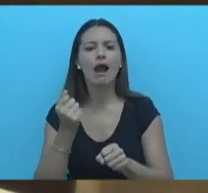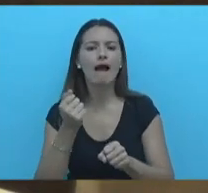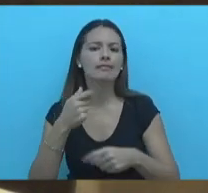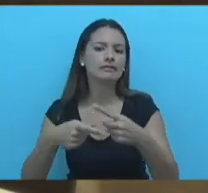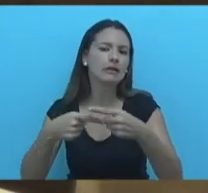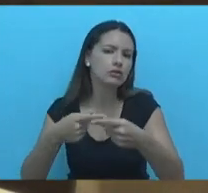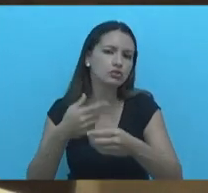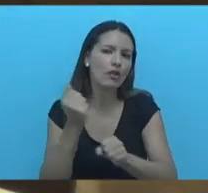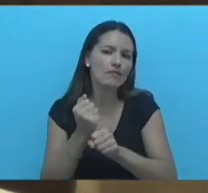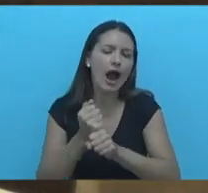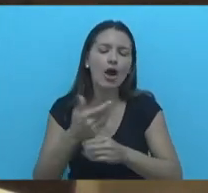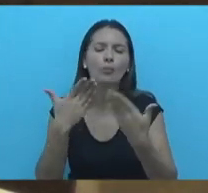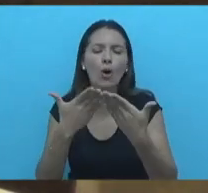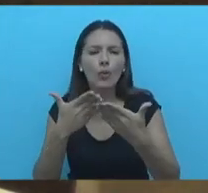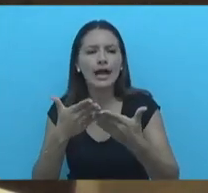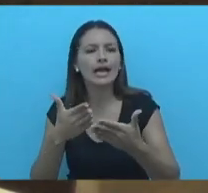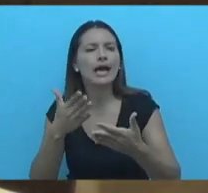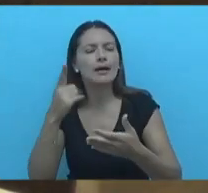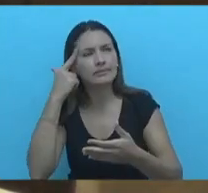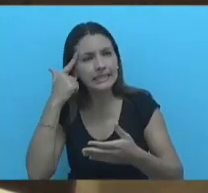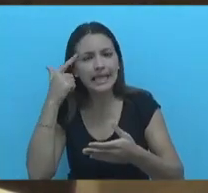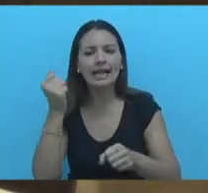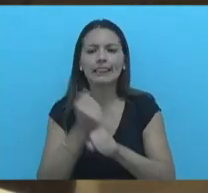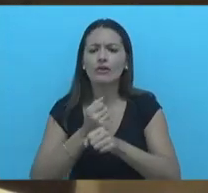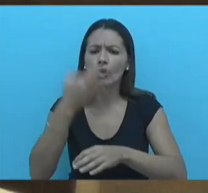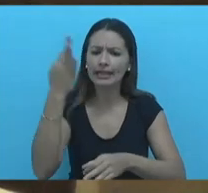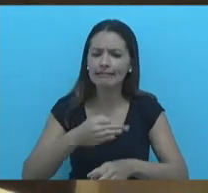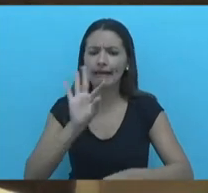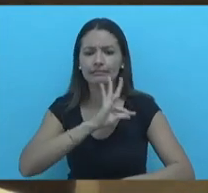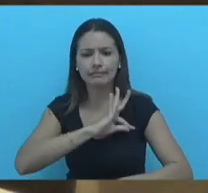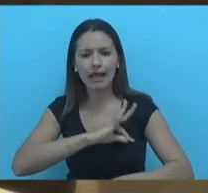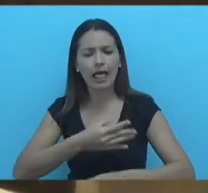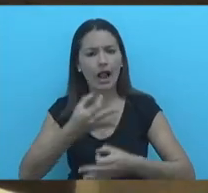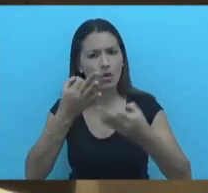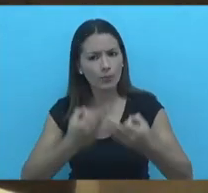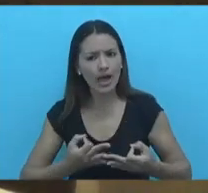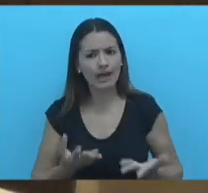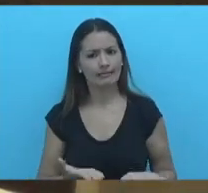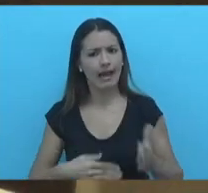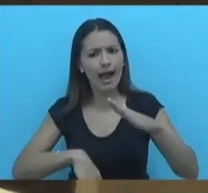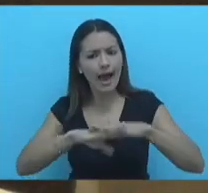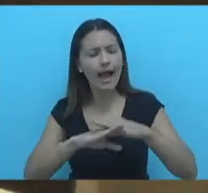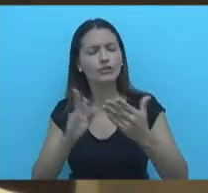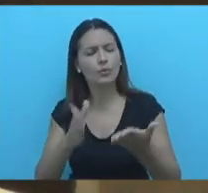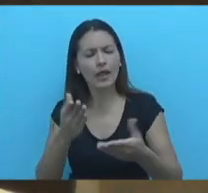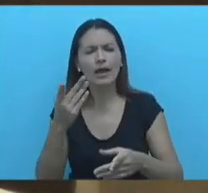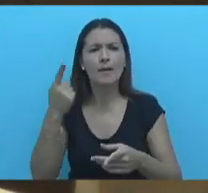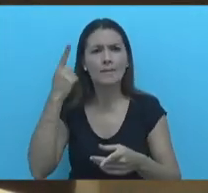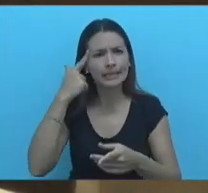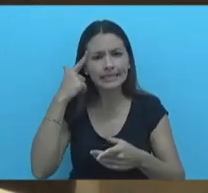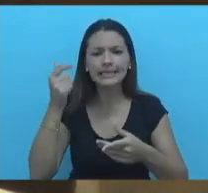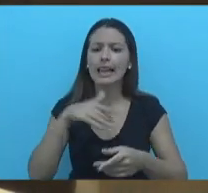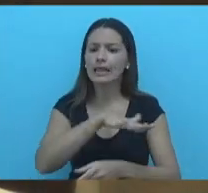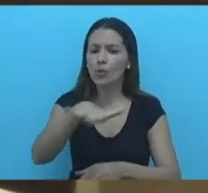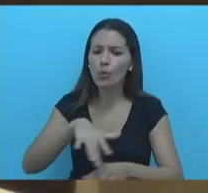el empleo de calidad y de salarios altos en los dos bloques regionales, que tiene que preocuparse por la situación medioambiental, que tiene